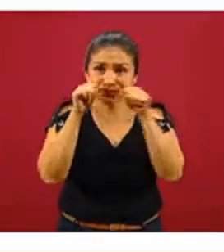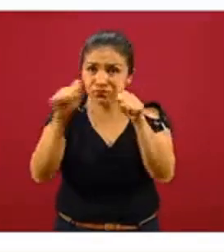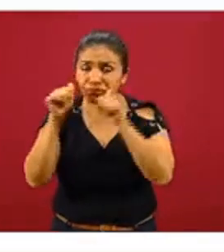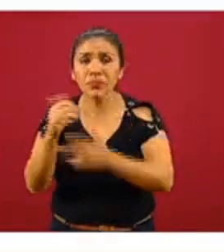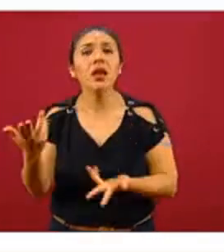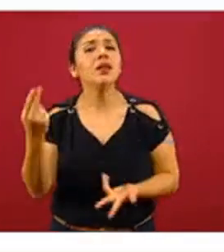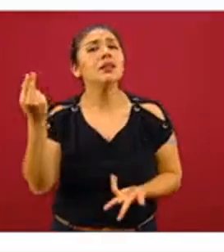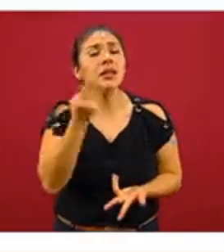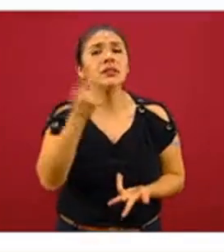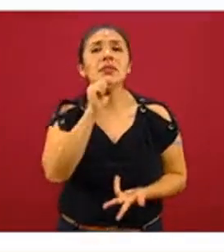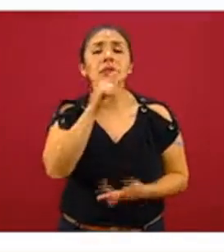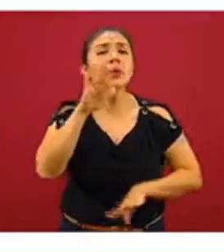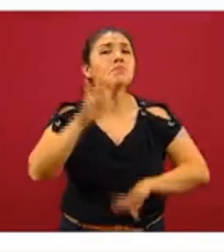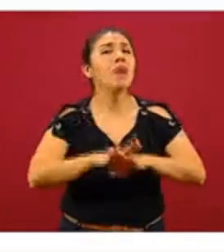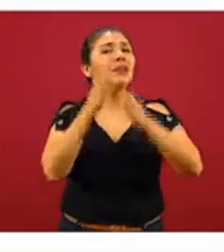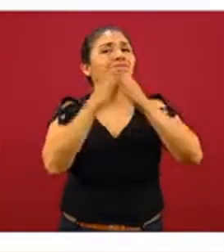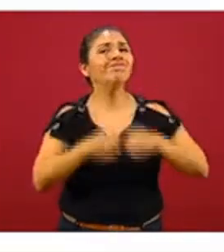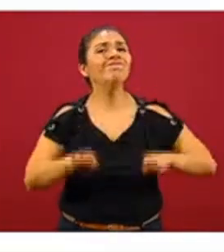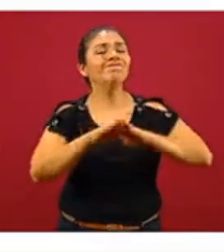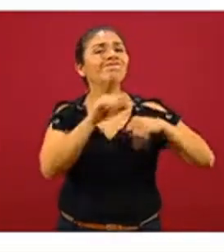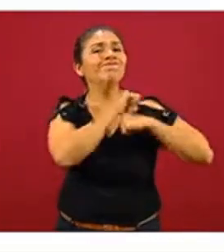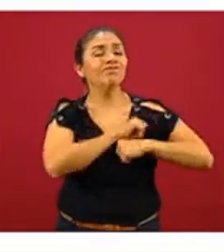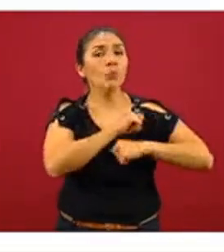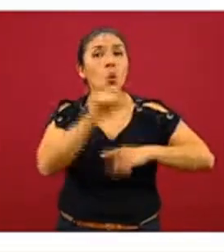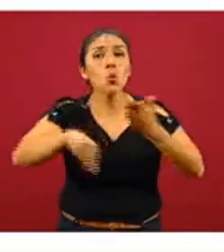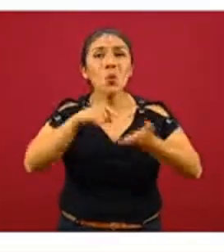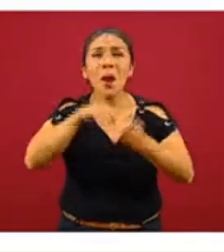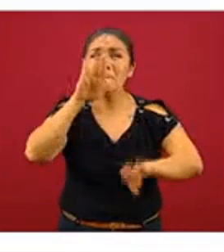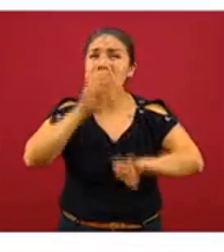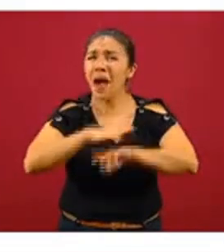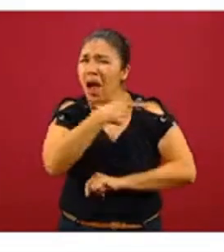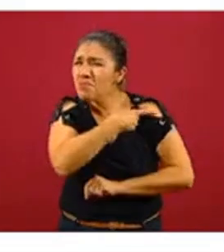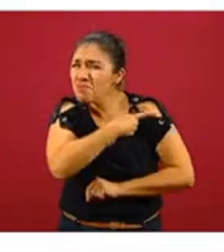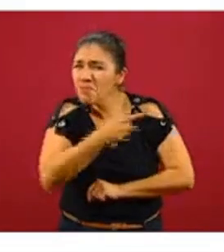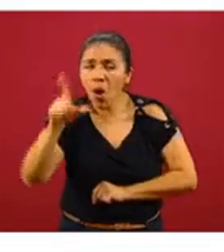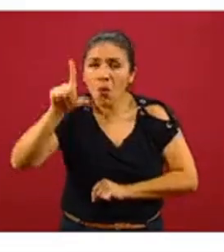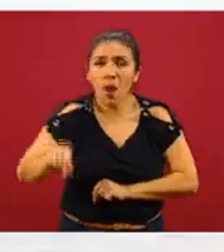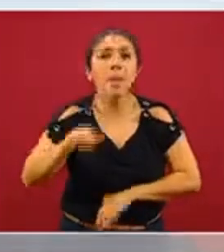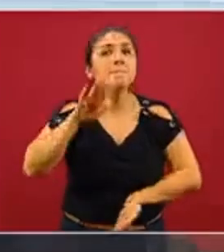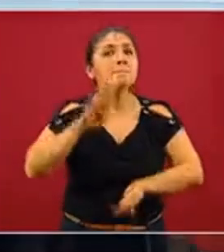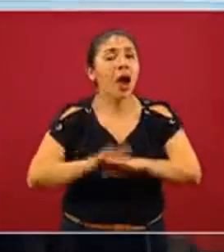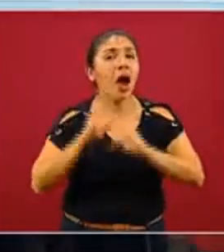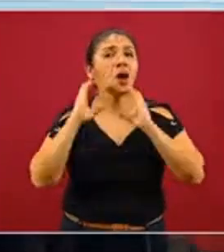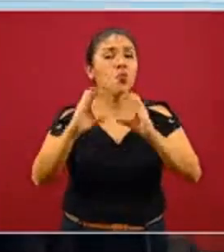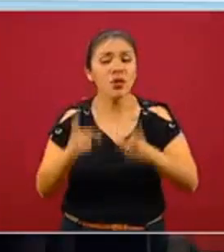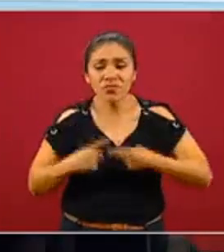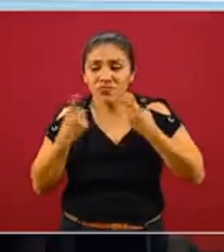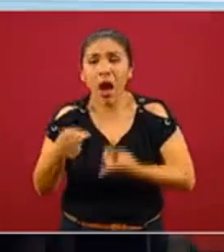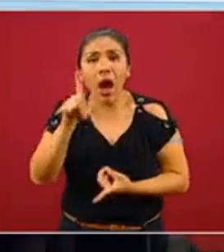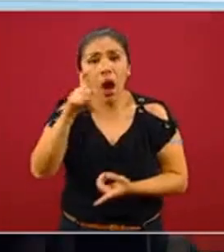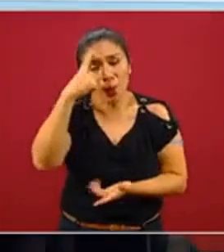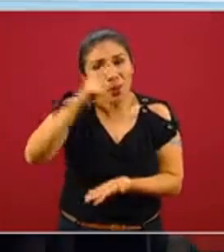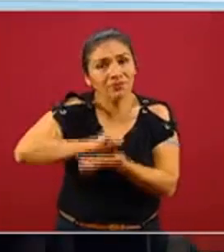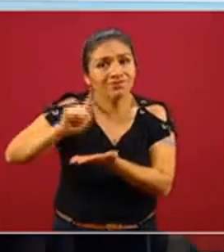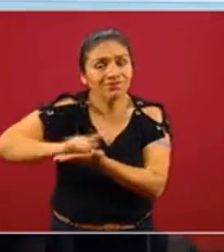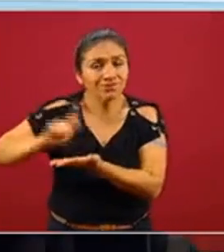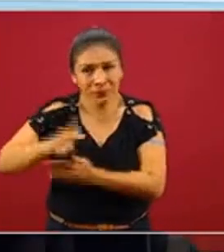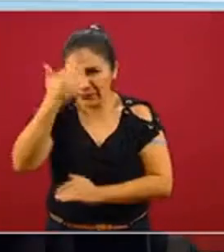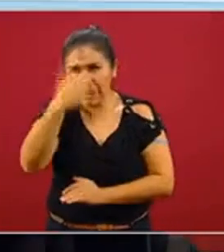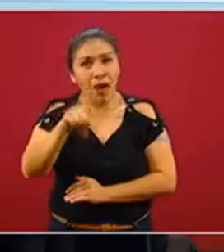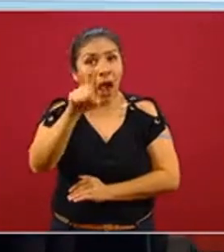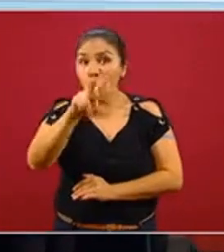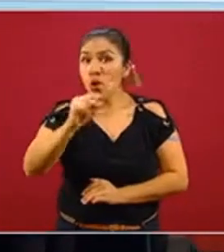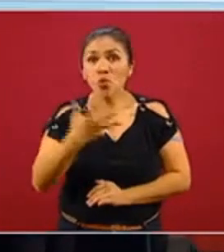Necesitamos priorizar en las zonas de mayor marginación el agua potable y el saneamiento. Sabemos que sin agua potable no se